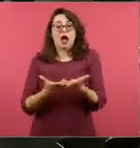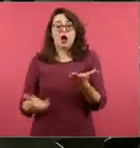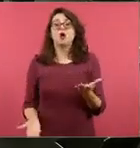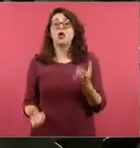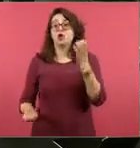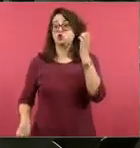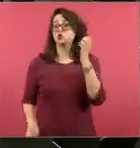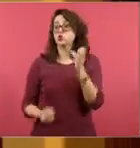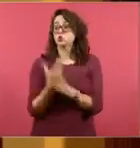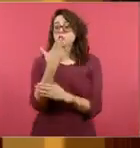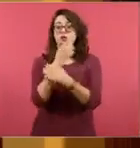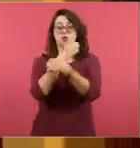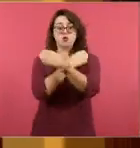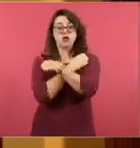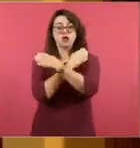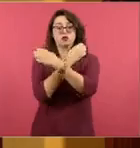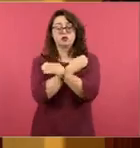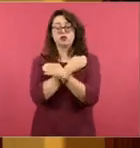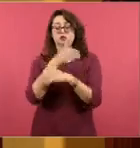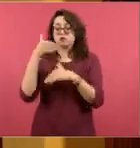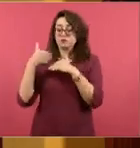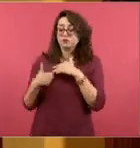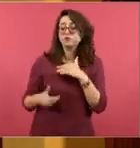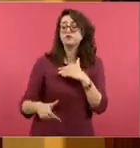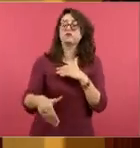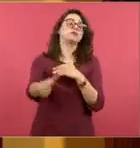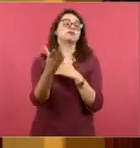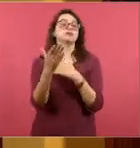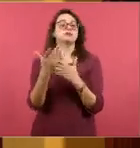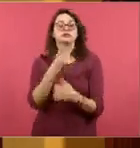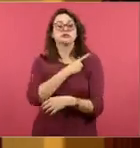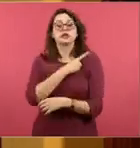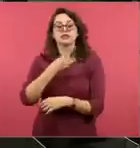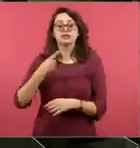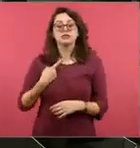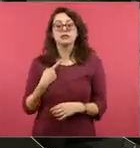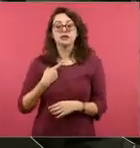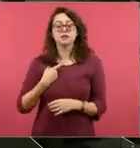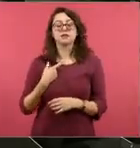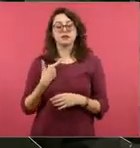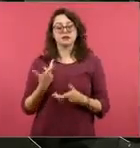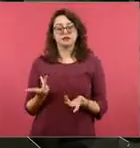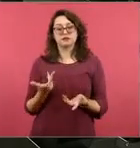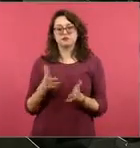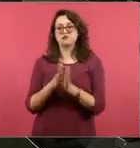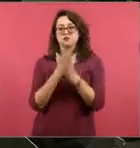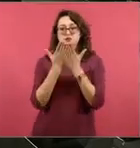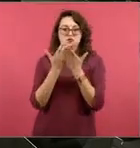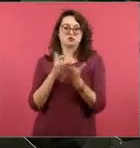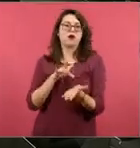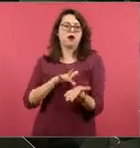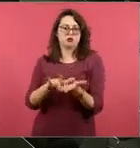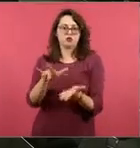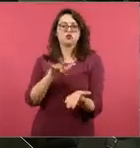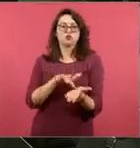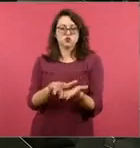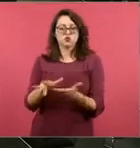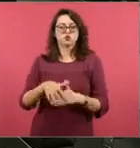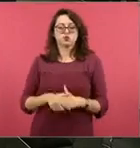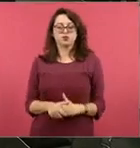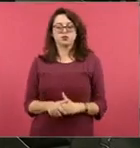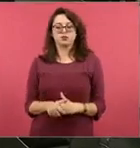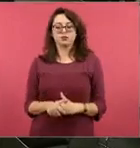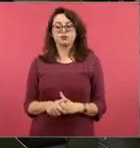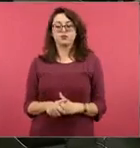caminar ese camino, caminar ese periplo. Ahora bien, la nueva familia de